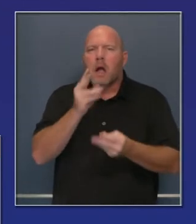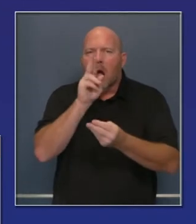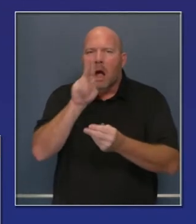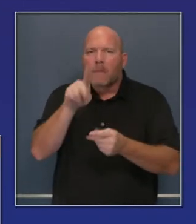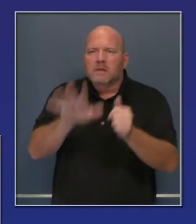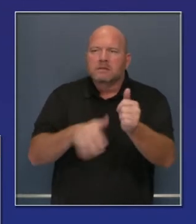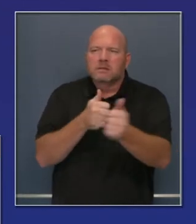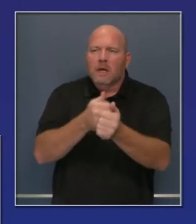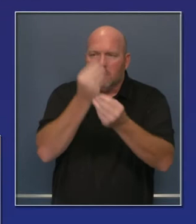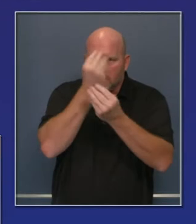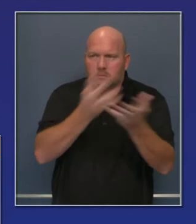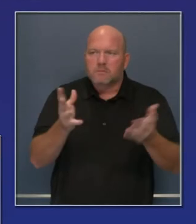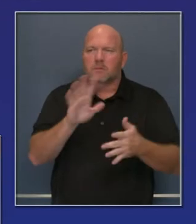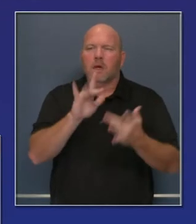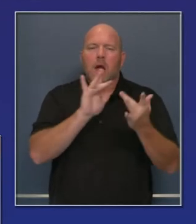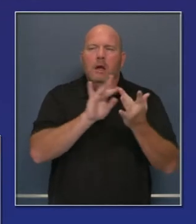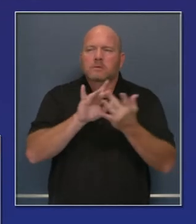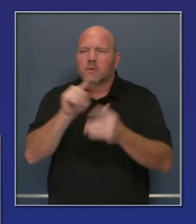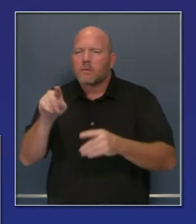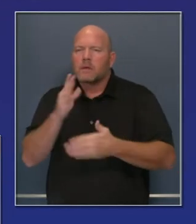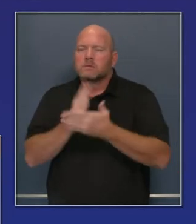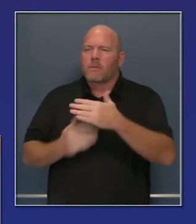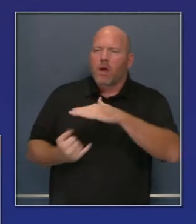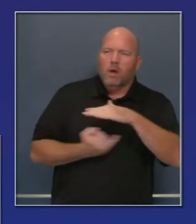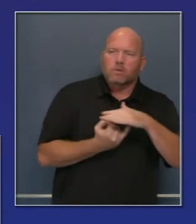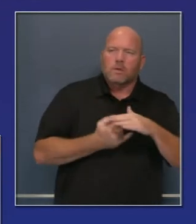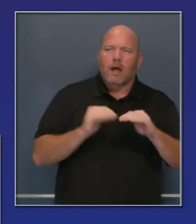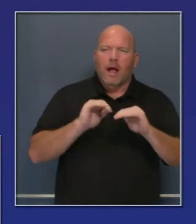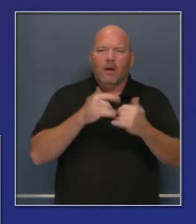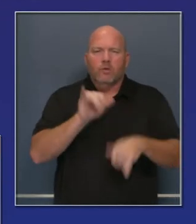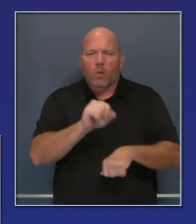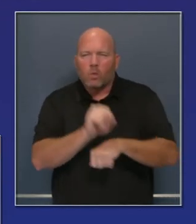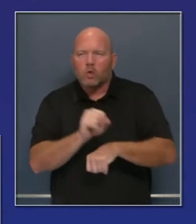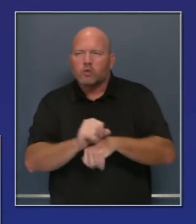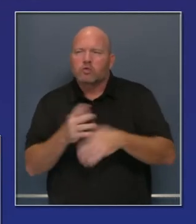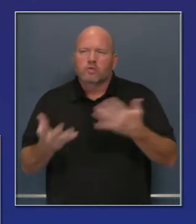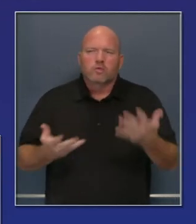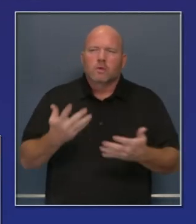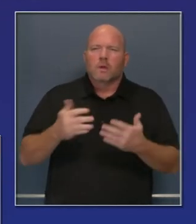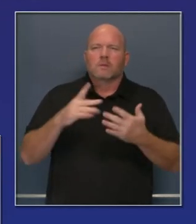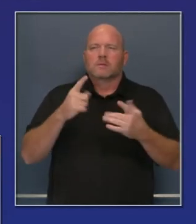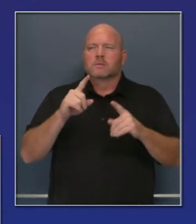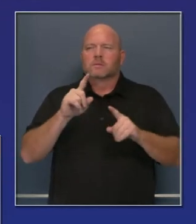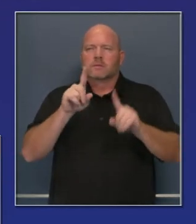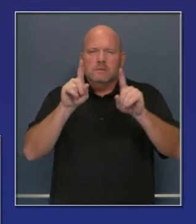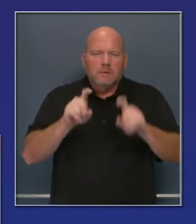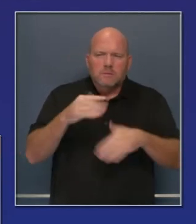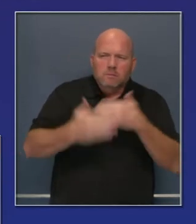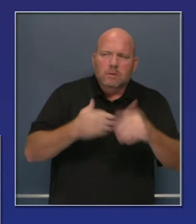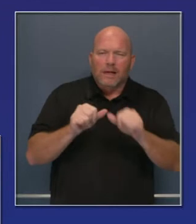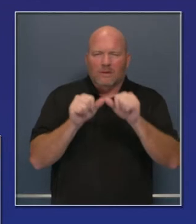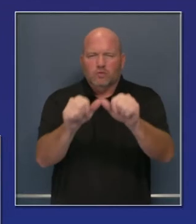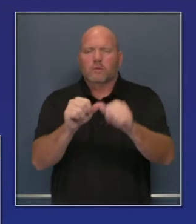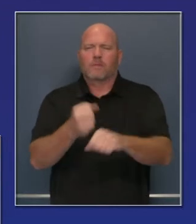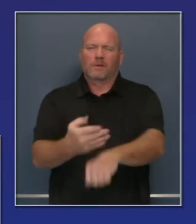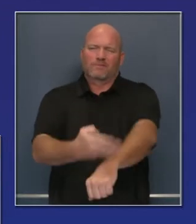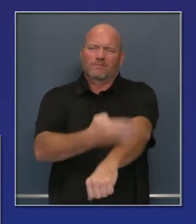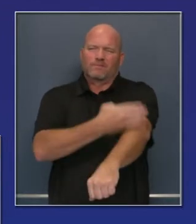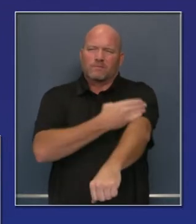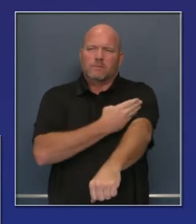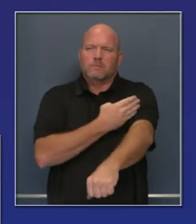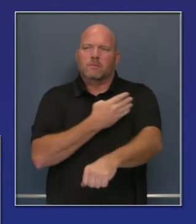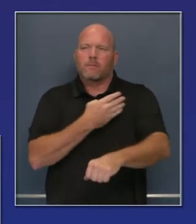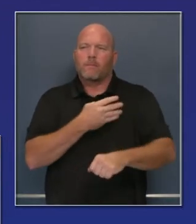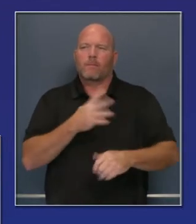Últimas noticias de último momento, breves, sobre lo que está pasando en estos esfuerzos de aislamiento, las pruebas. Seguimos logrando progreso